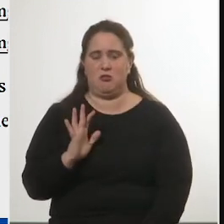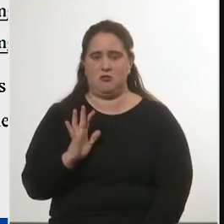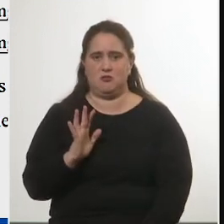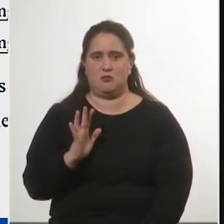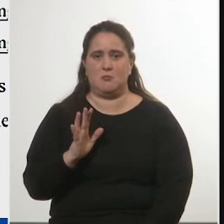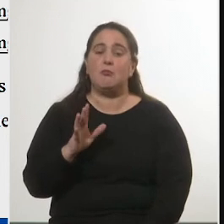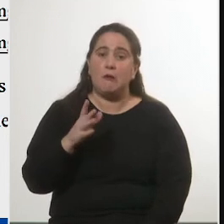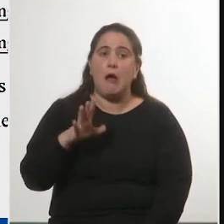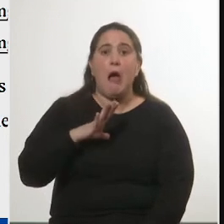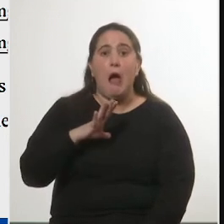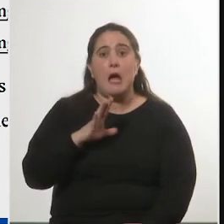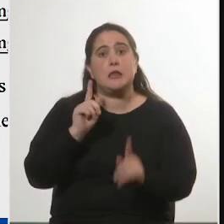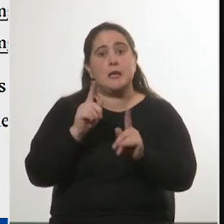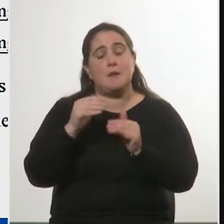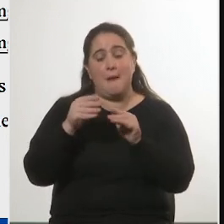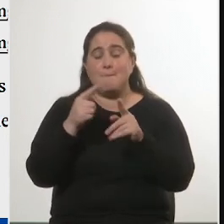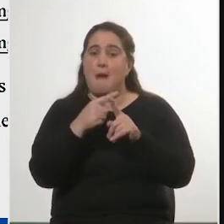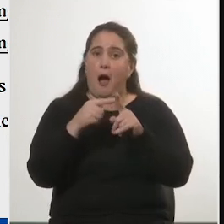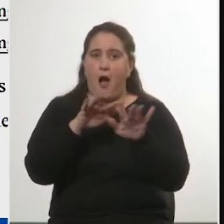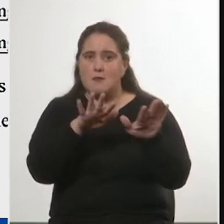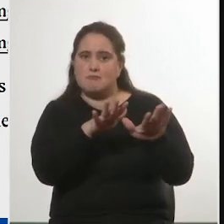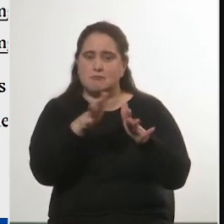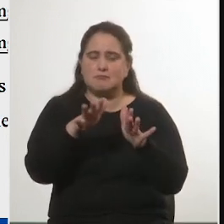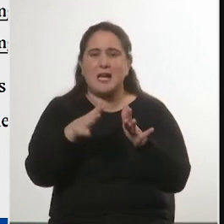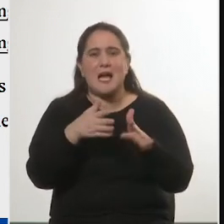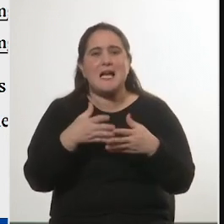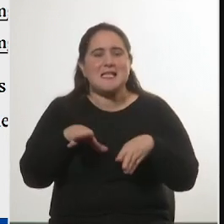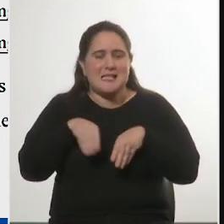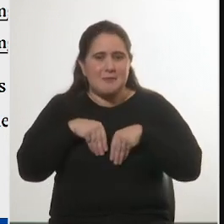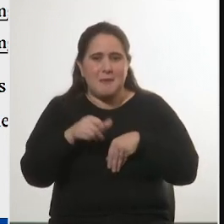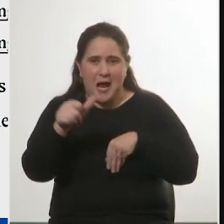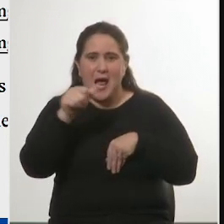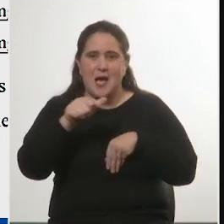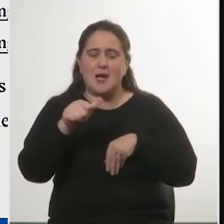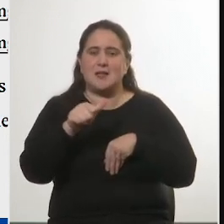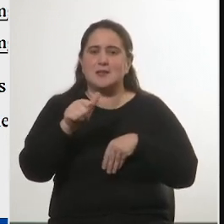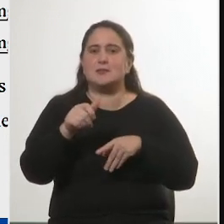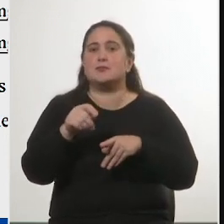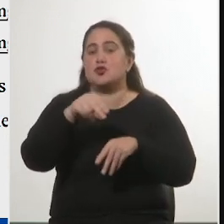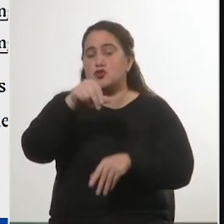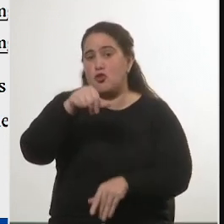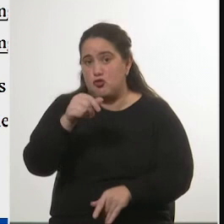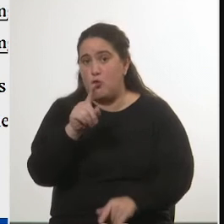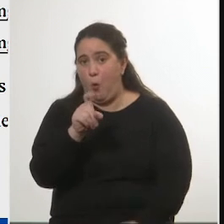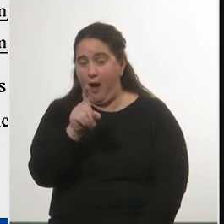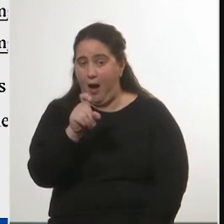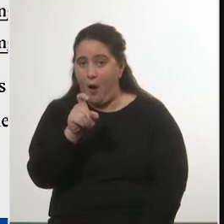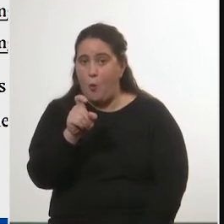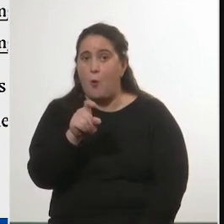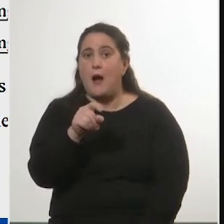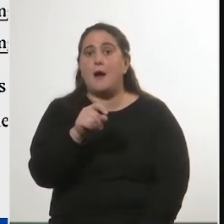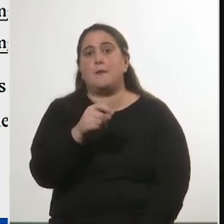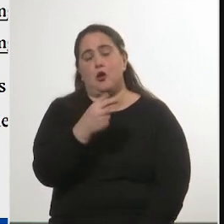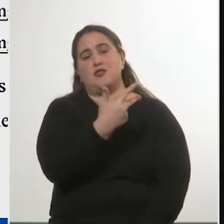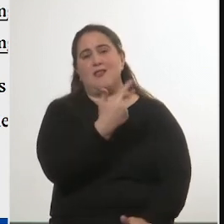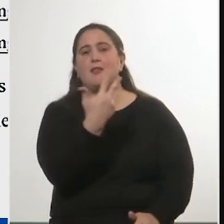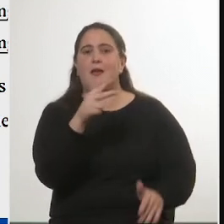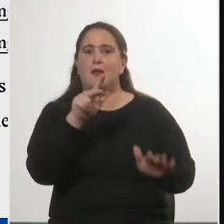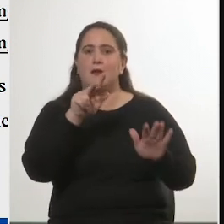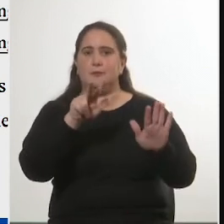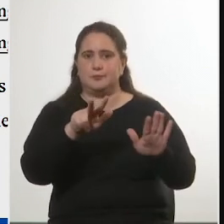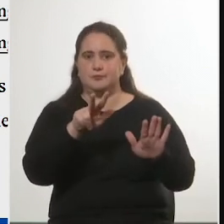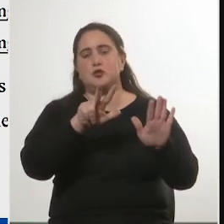400, existiendo un valor medio de aceptabilidad de consumo de sodio en el agua para estos 83